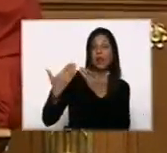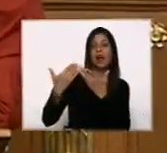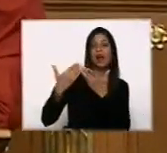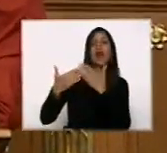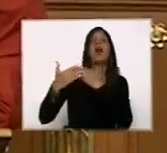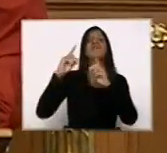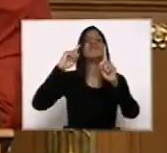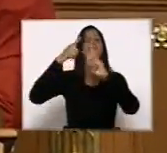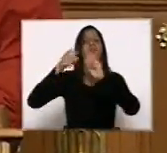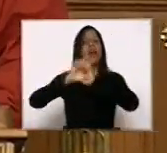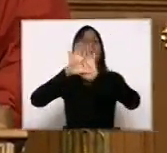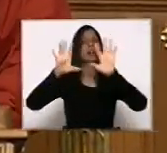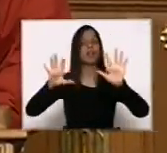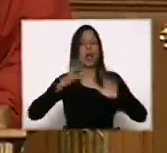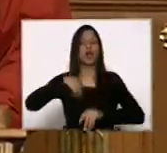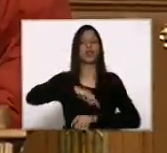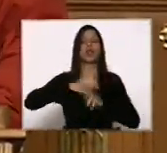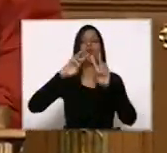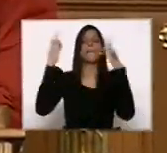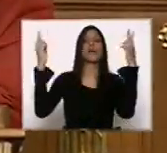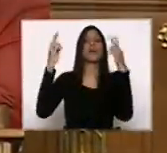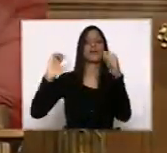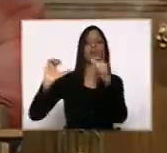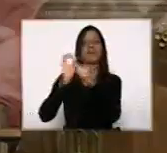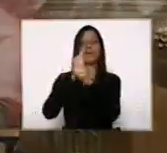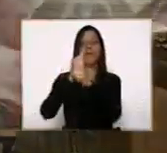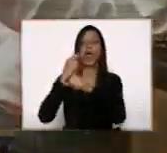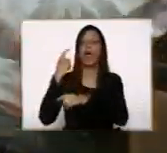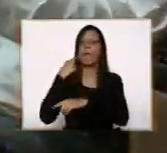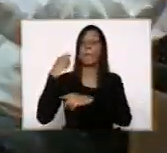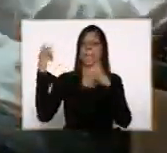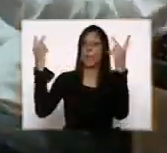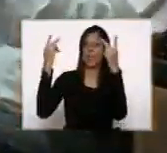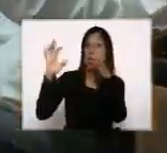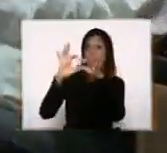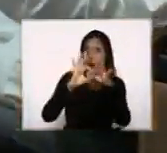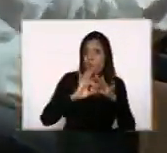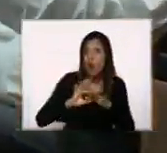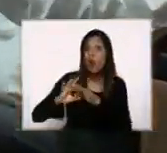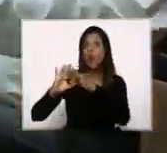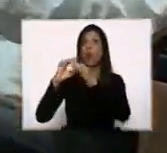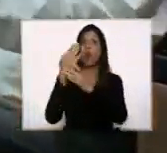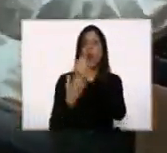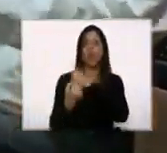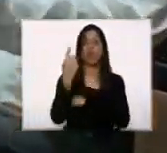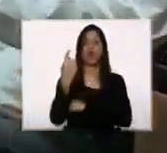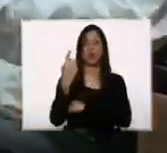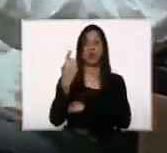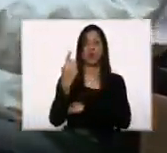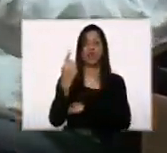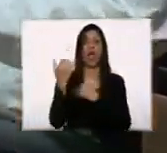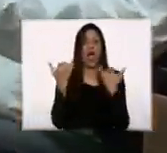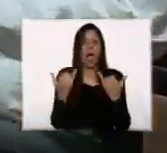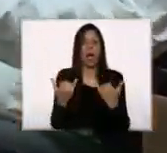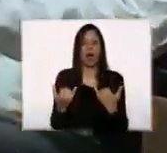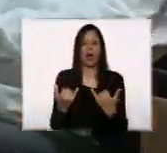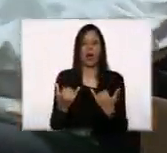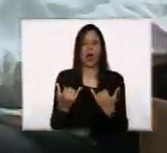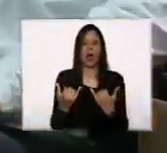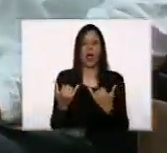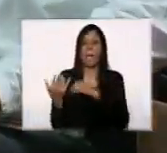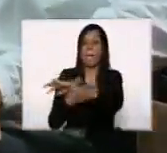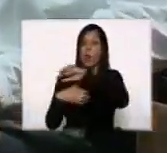al camino correcto y vamos a vencer. Y vamos a vencer unidos, como una sola fuerza. Ahora, no vamos a tener